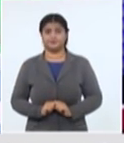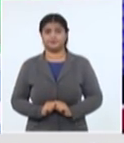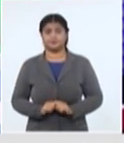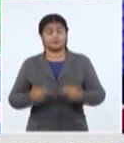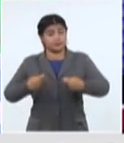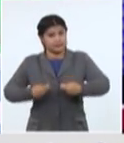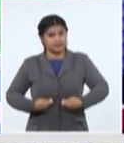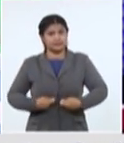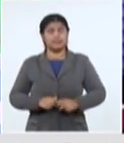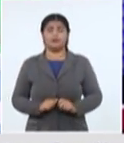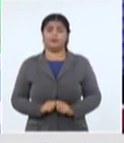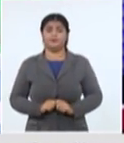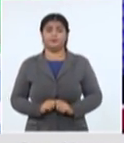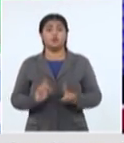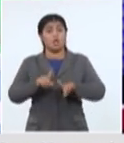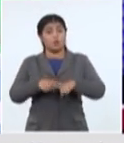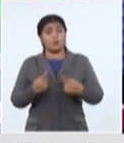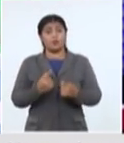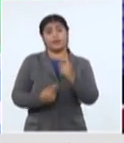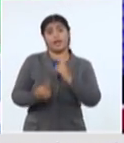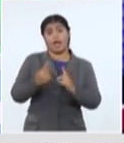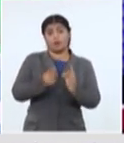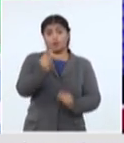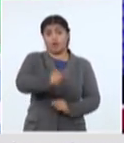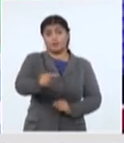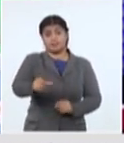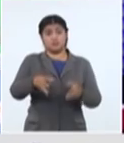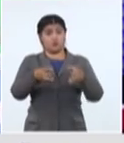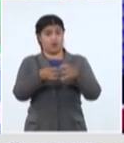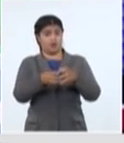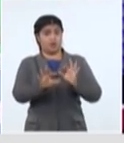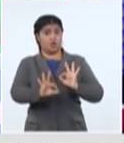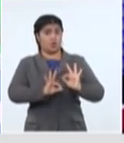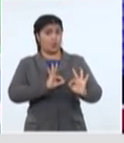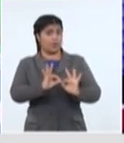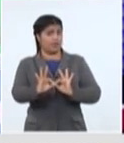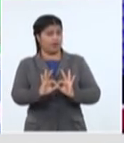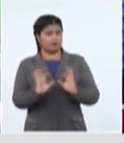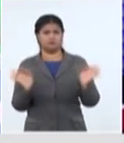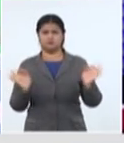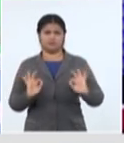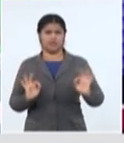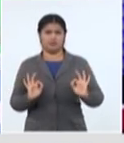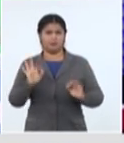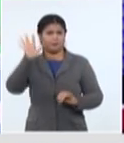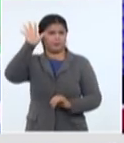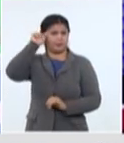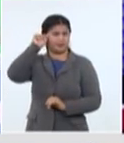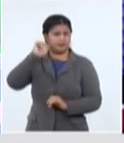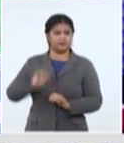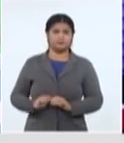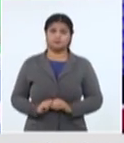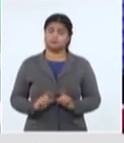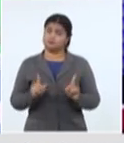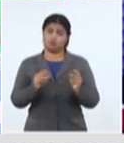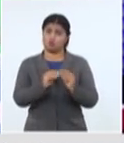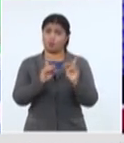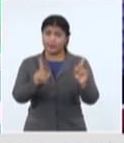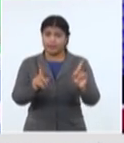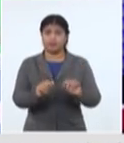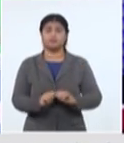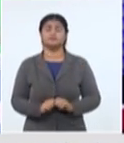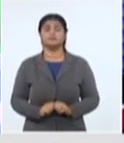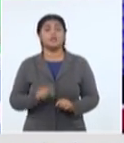importante en la estructura jerárquica motivacional, por lo tanto no desarrolla conductas pro salud. Y esta para mí es un